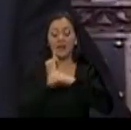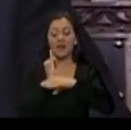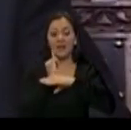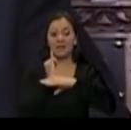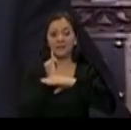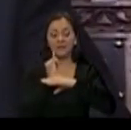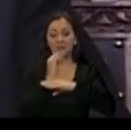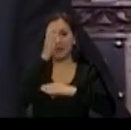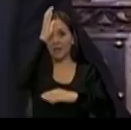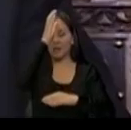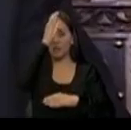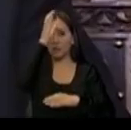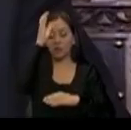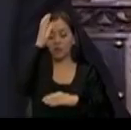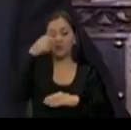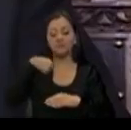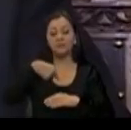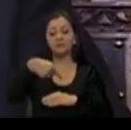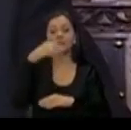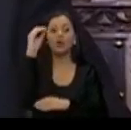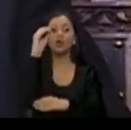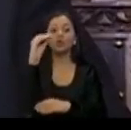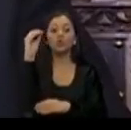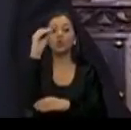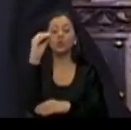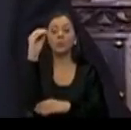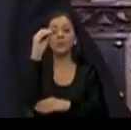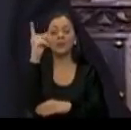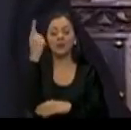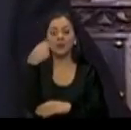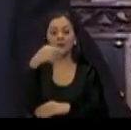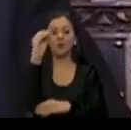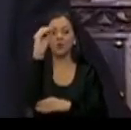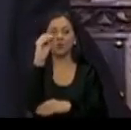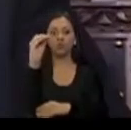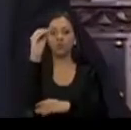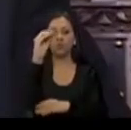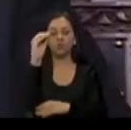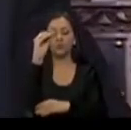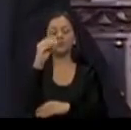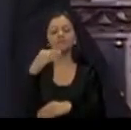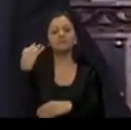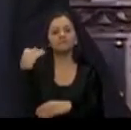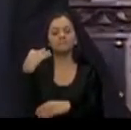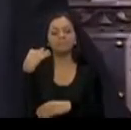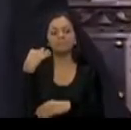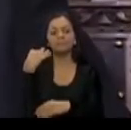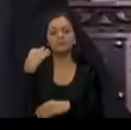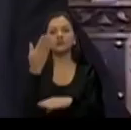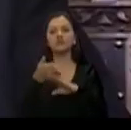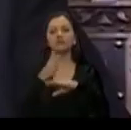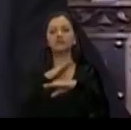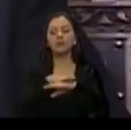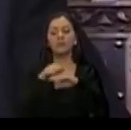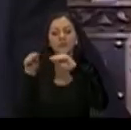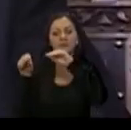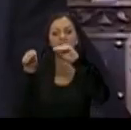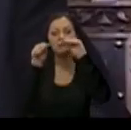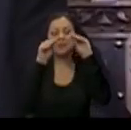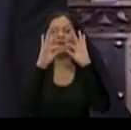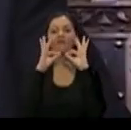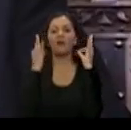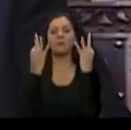Dios mediante, el próximo mes de octubre se realizará el sínodo ordinario sobre la familia.